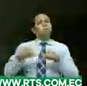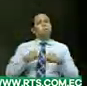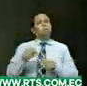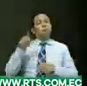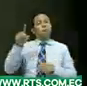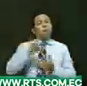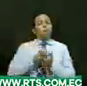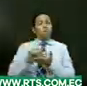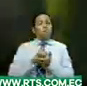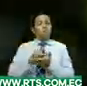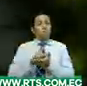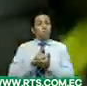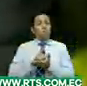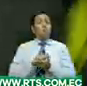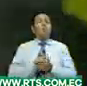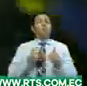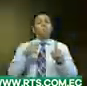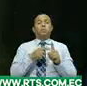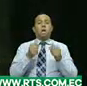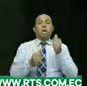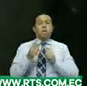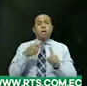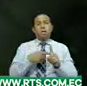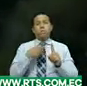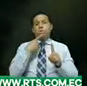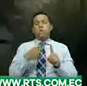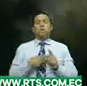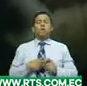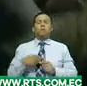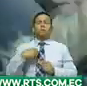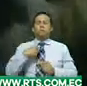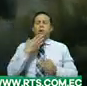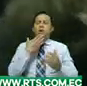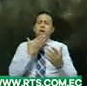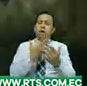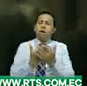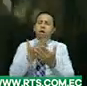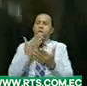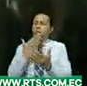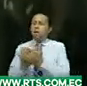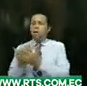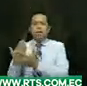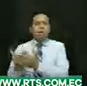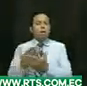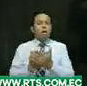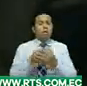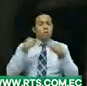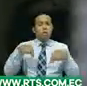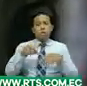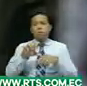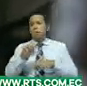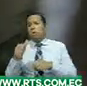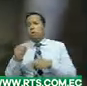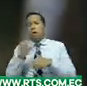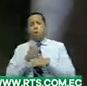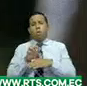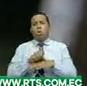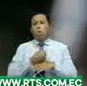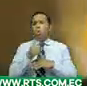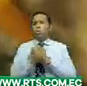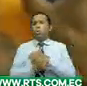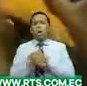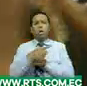por UNES, Unión por la Esperanza, expresó su agradecimiento a los compatriotas del exterior que le otorgaron su voto.